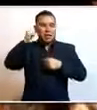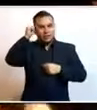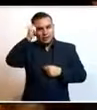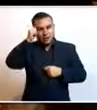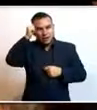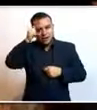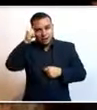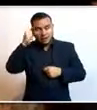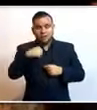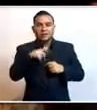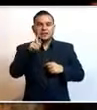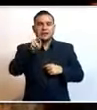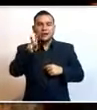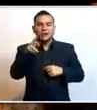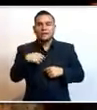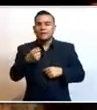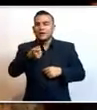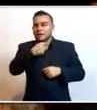decir en televisión.